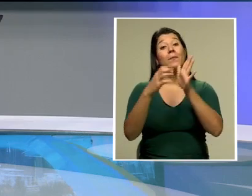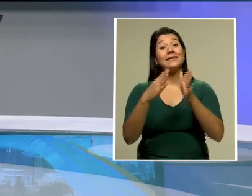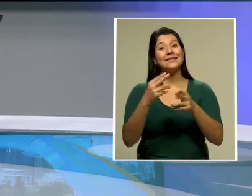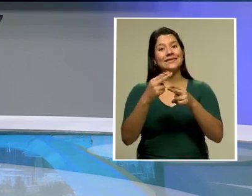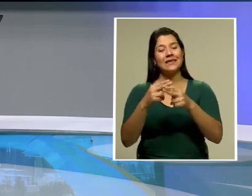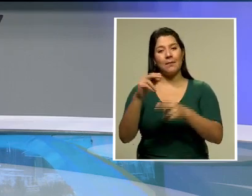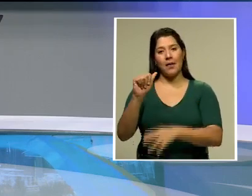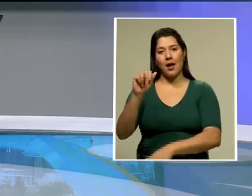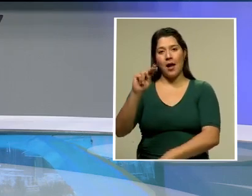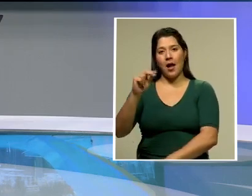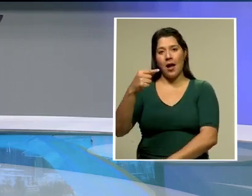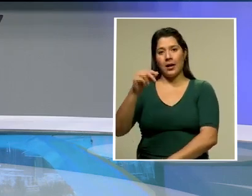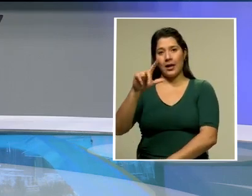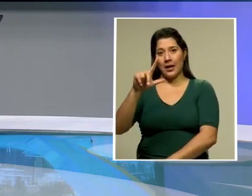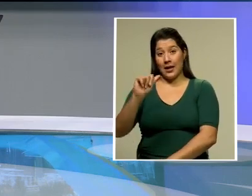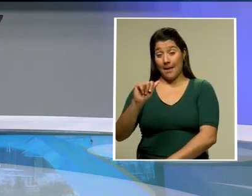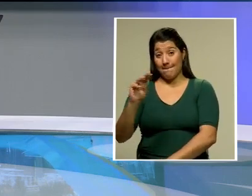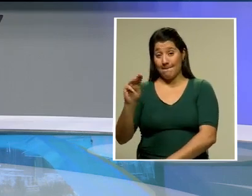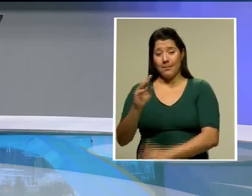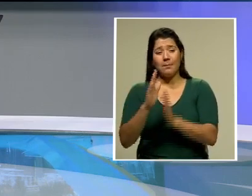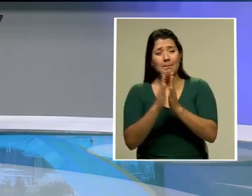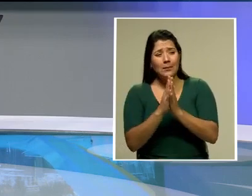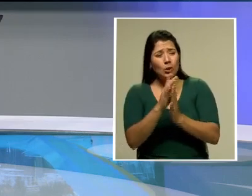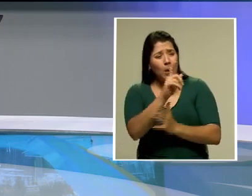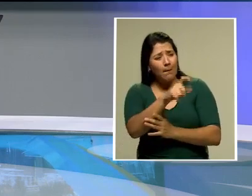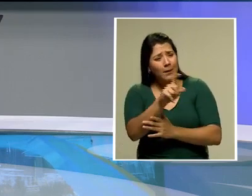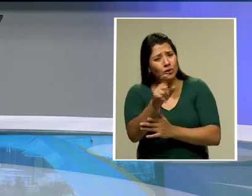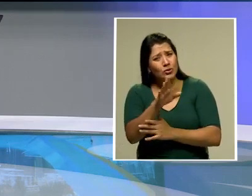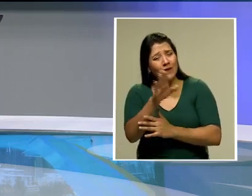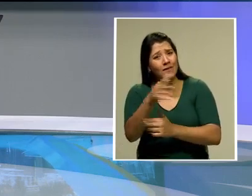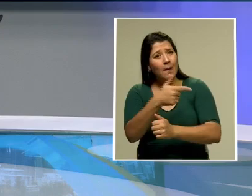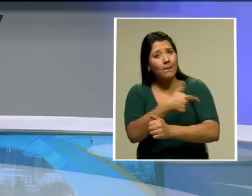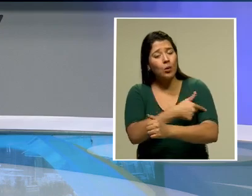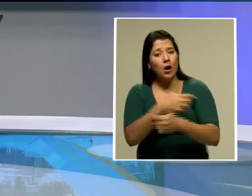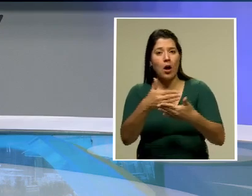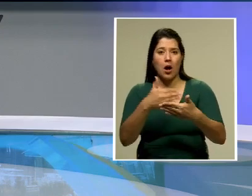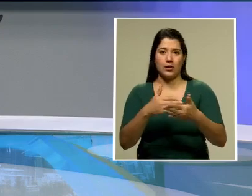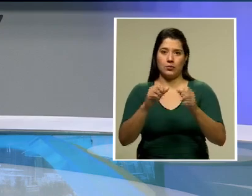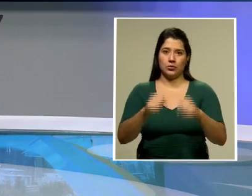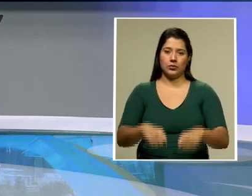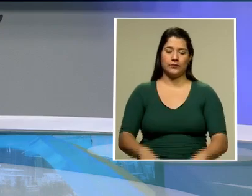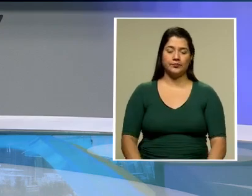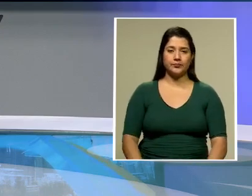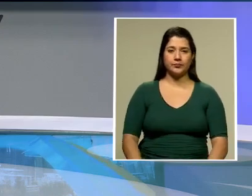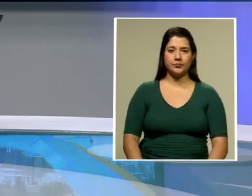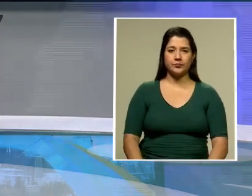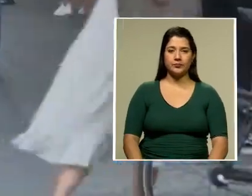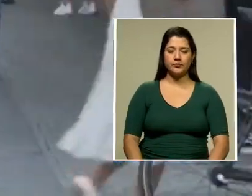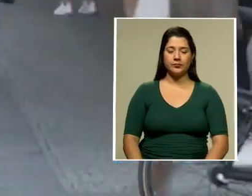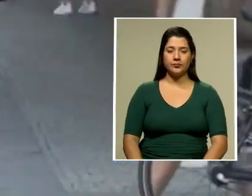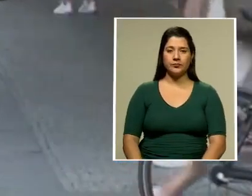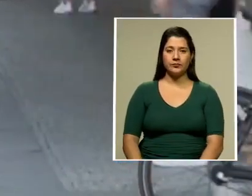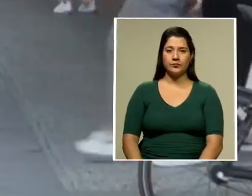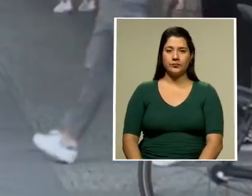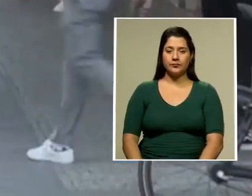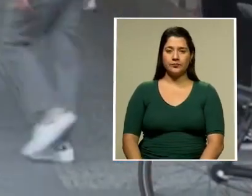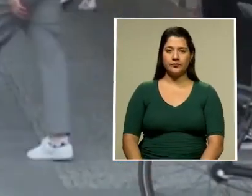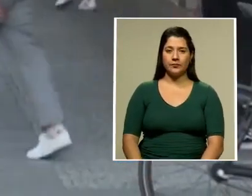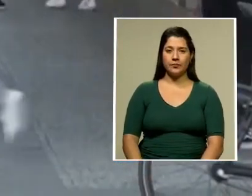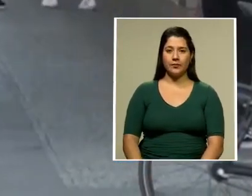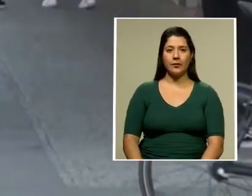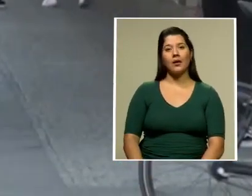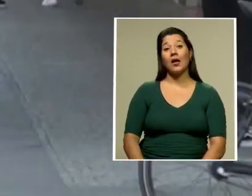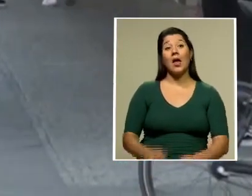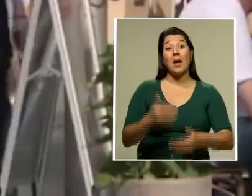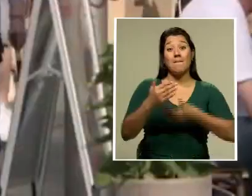Merkel pidió a los ciudadanos que se vacunen lo antes posible. La bajada